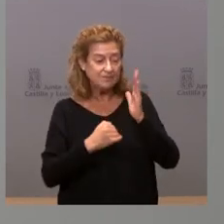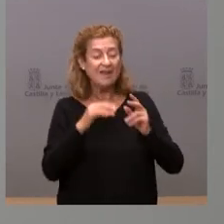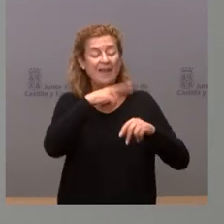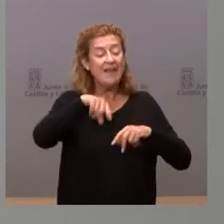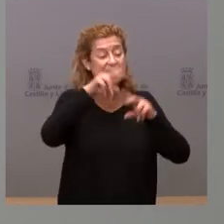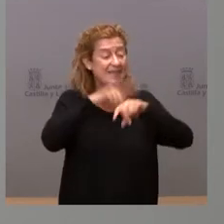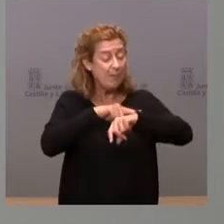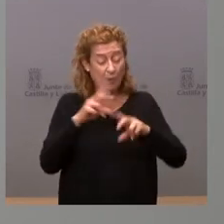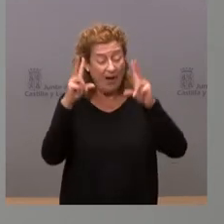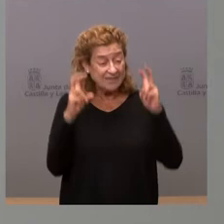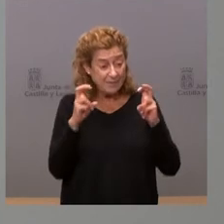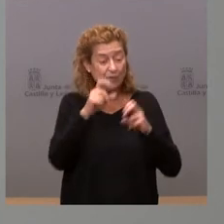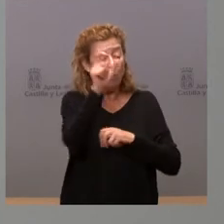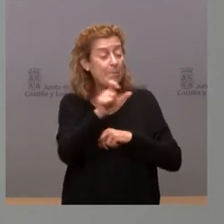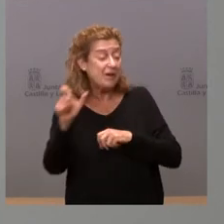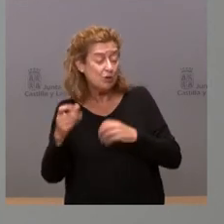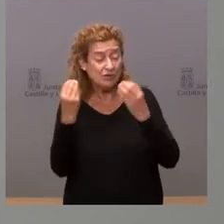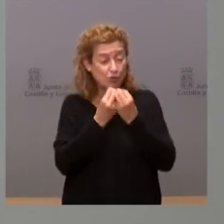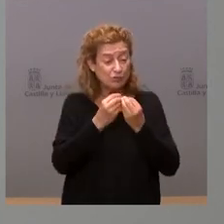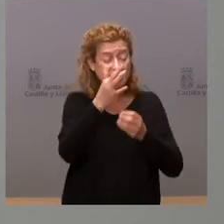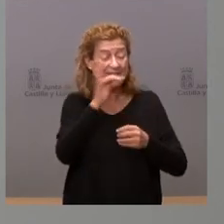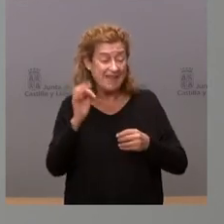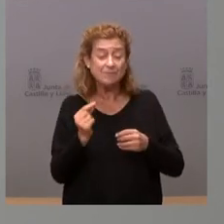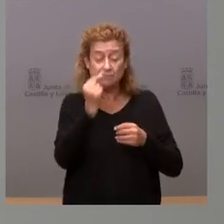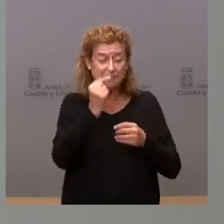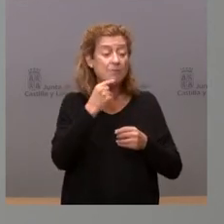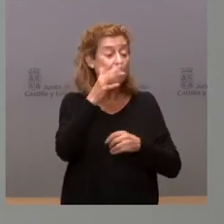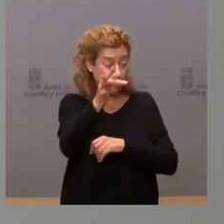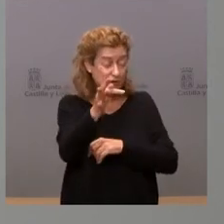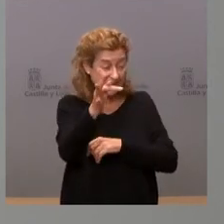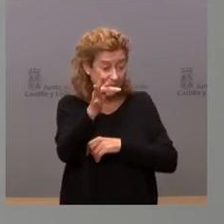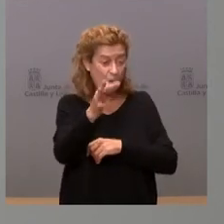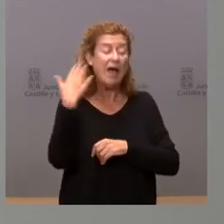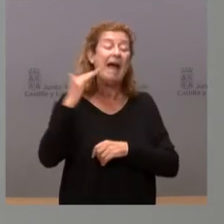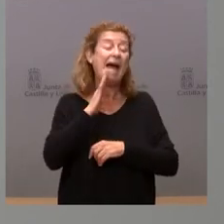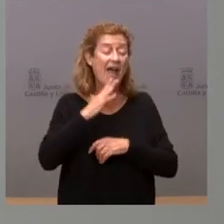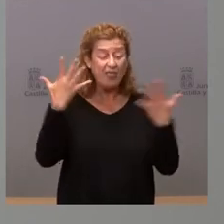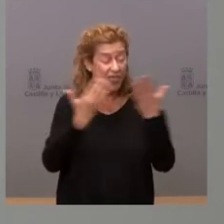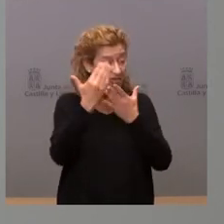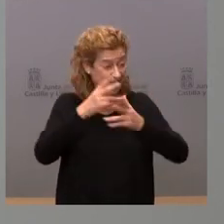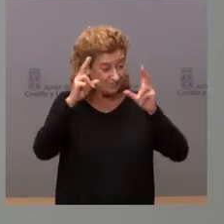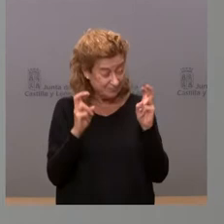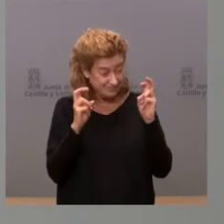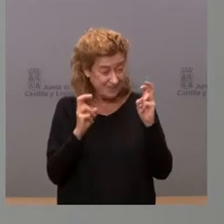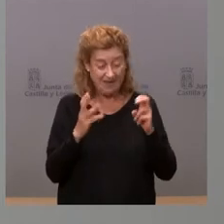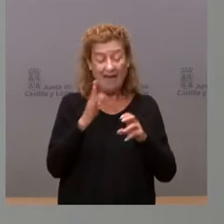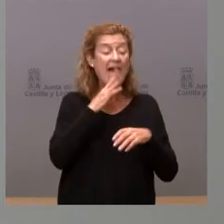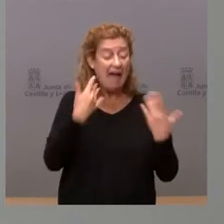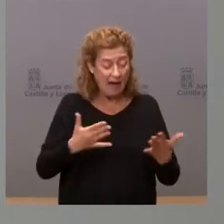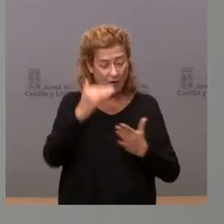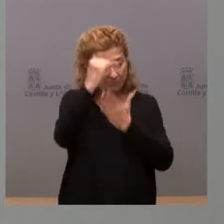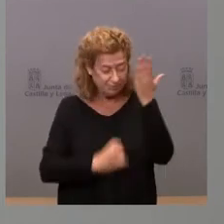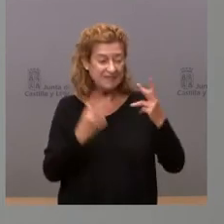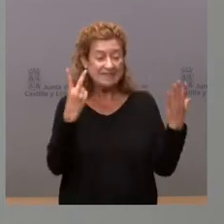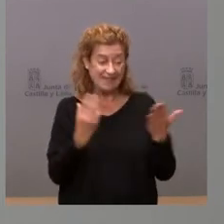personas con un test diagnóstico de infección activa positivos de un periodo de 10 días como era la actualidad a 7